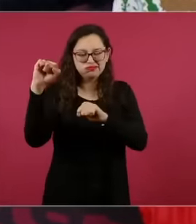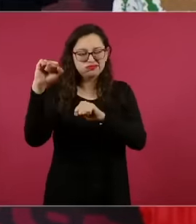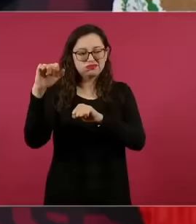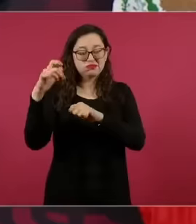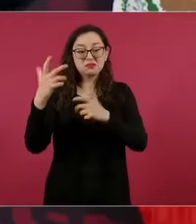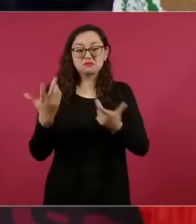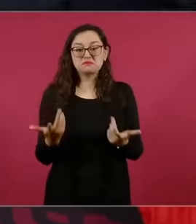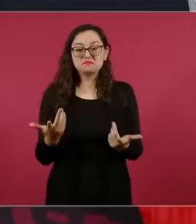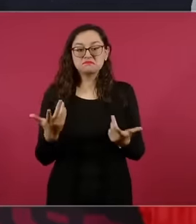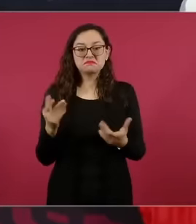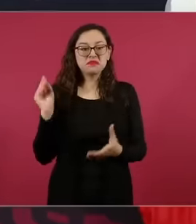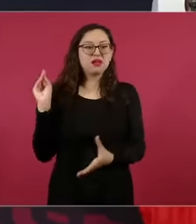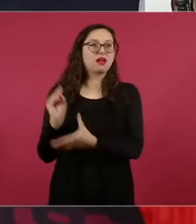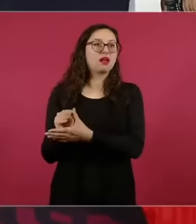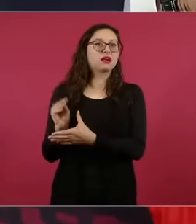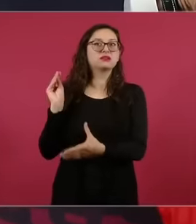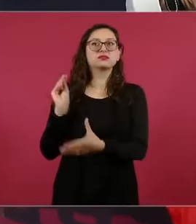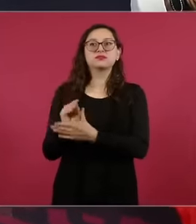y no había